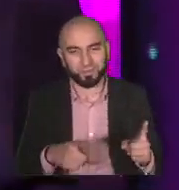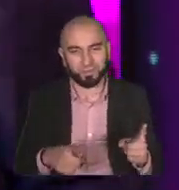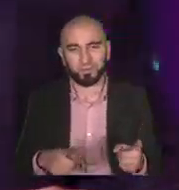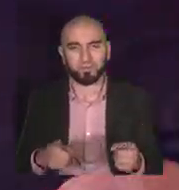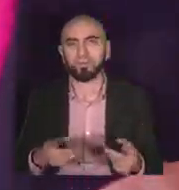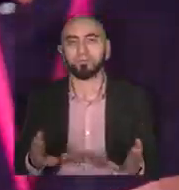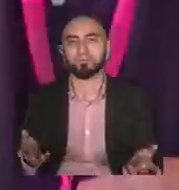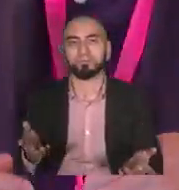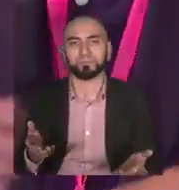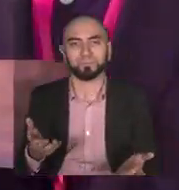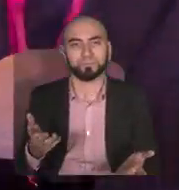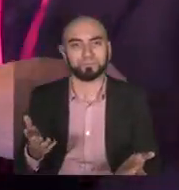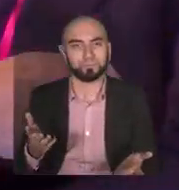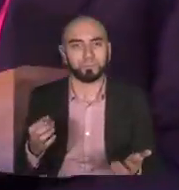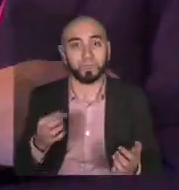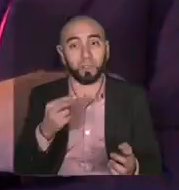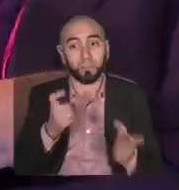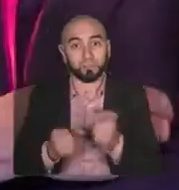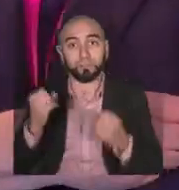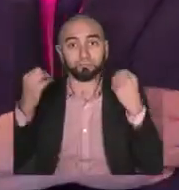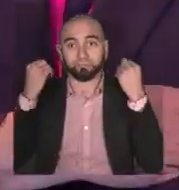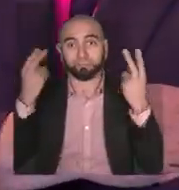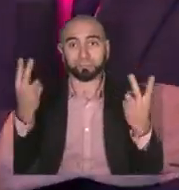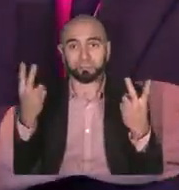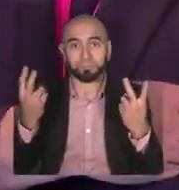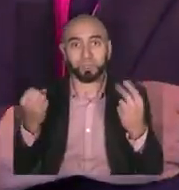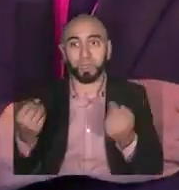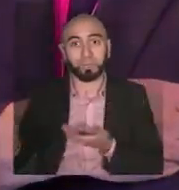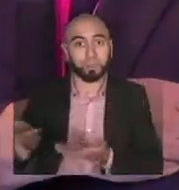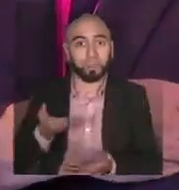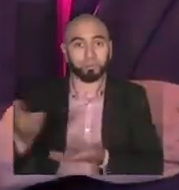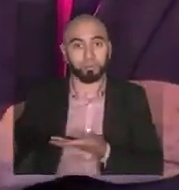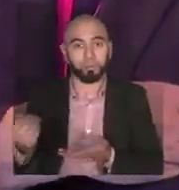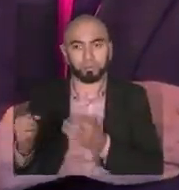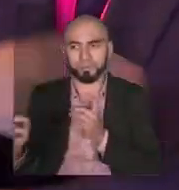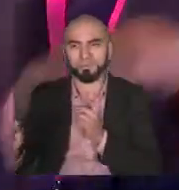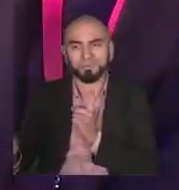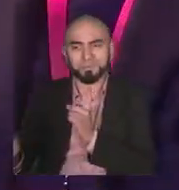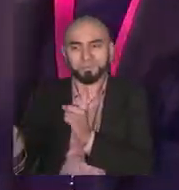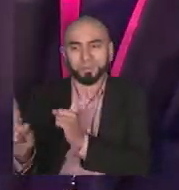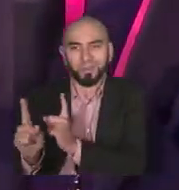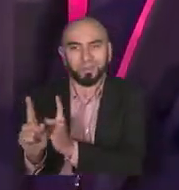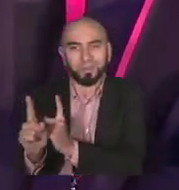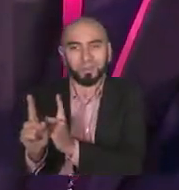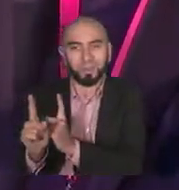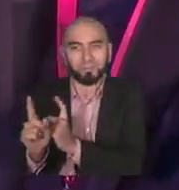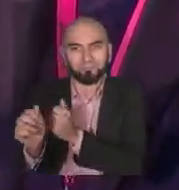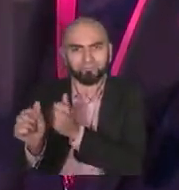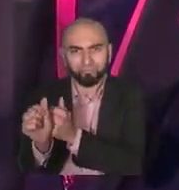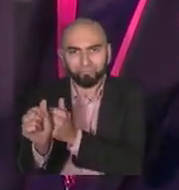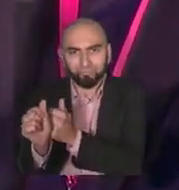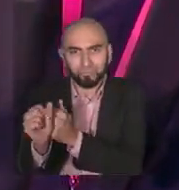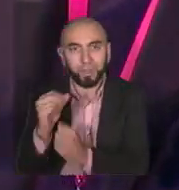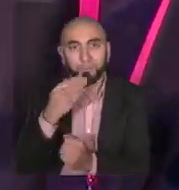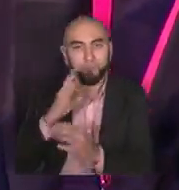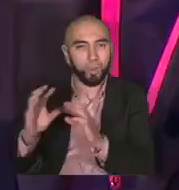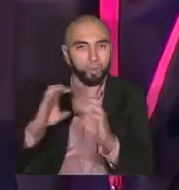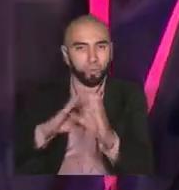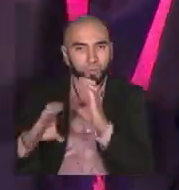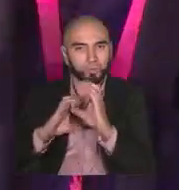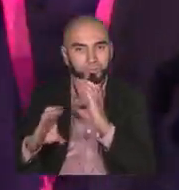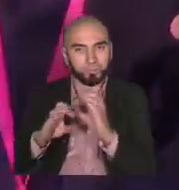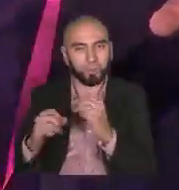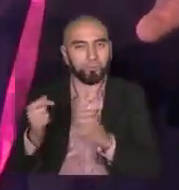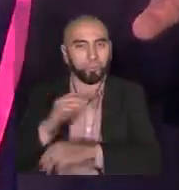Cuando los extrovertidos interactúan, se ponen cerca para tener una mejor comunicación, se te tocan,